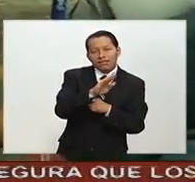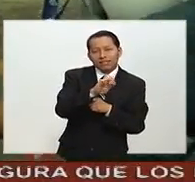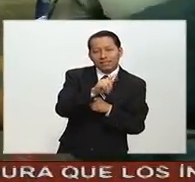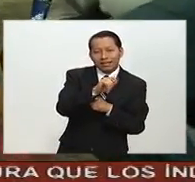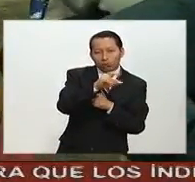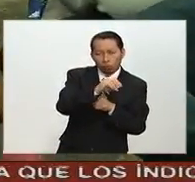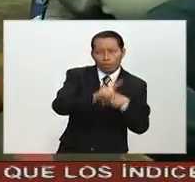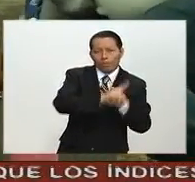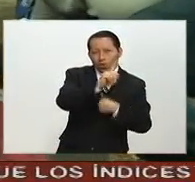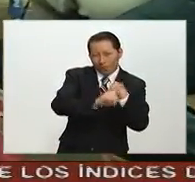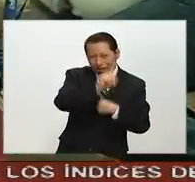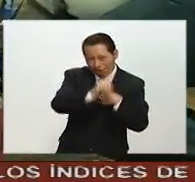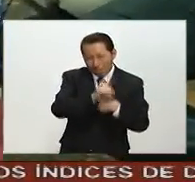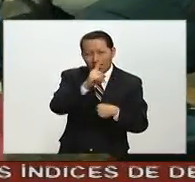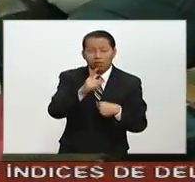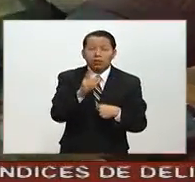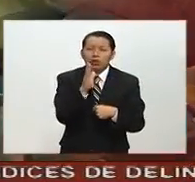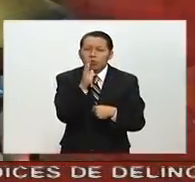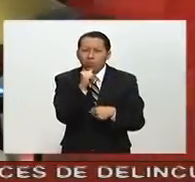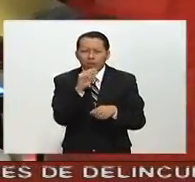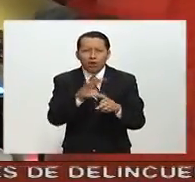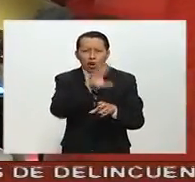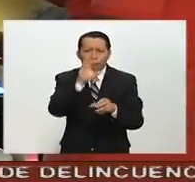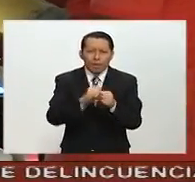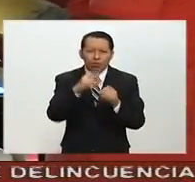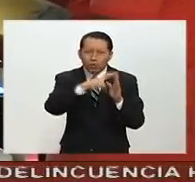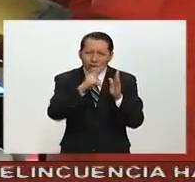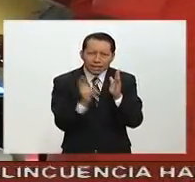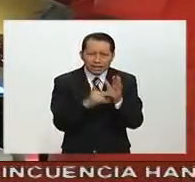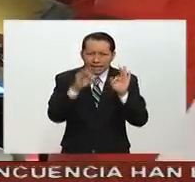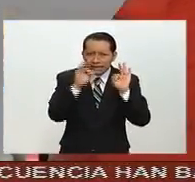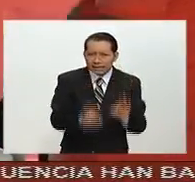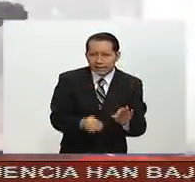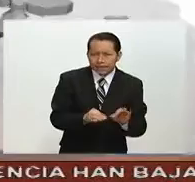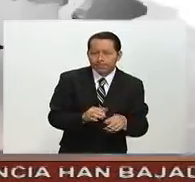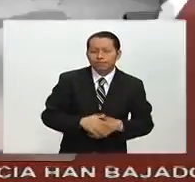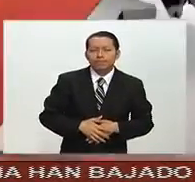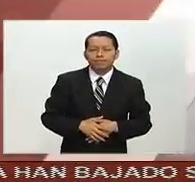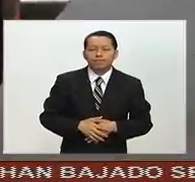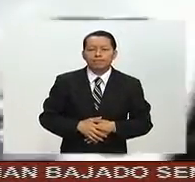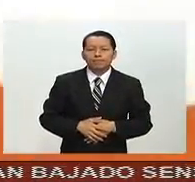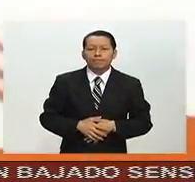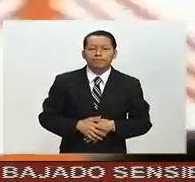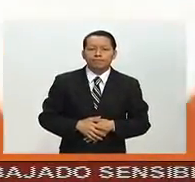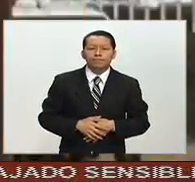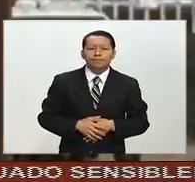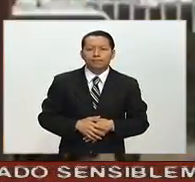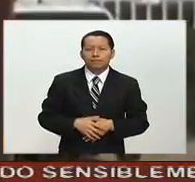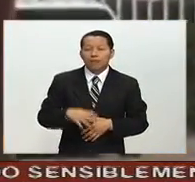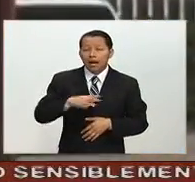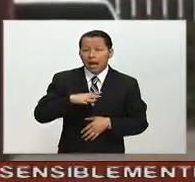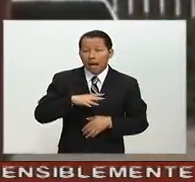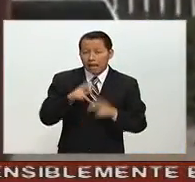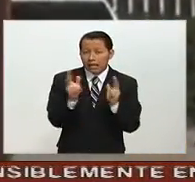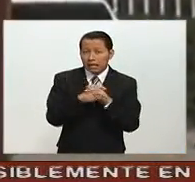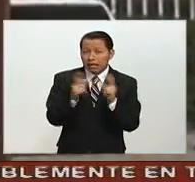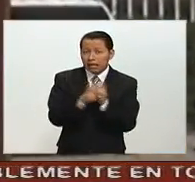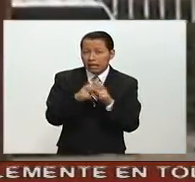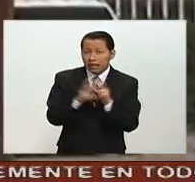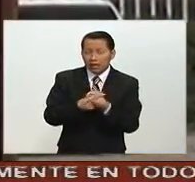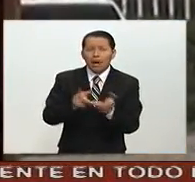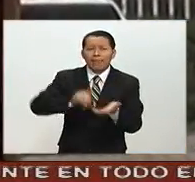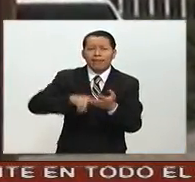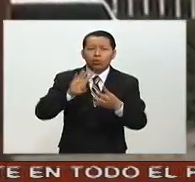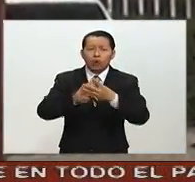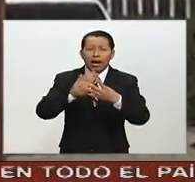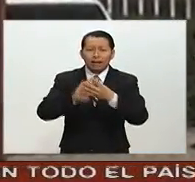de la capital del país al no cumplir con las nuevas normas de verificación. Una riña entre internos del Centro de